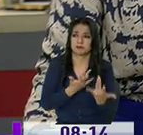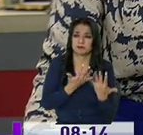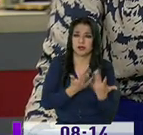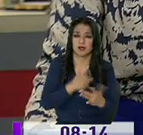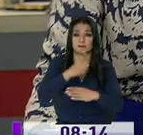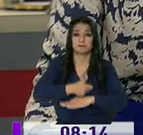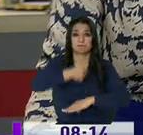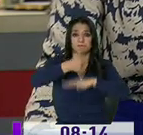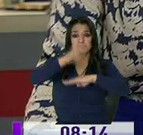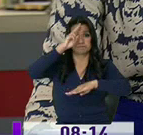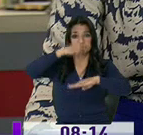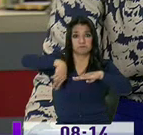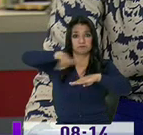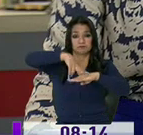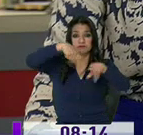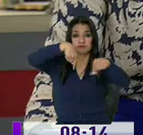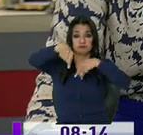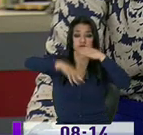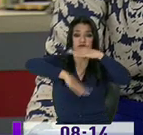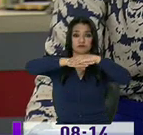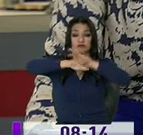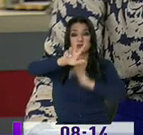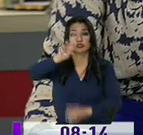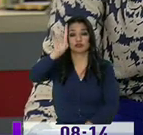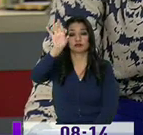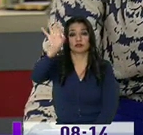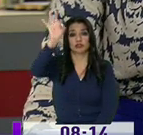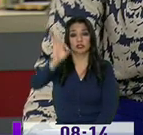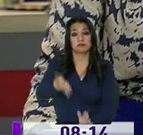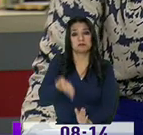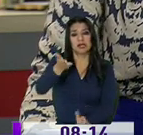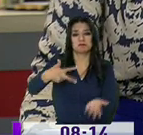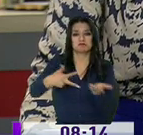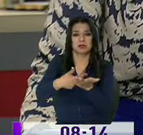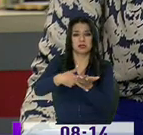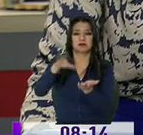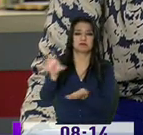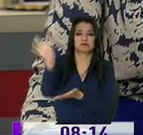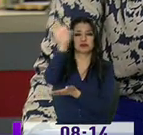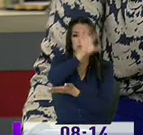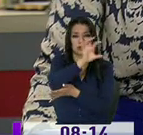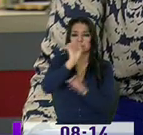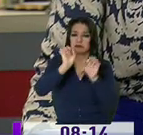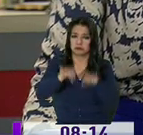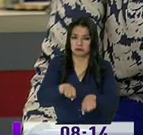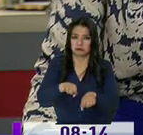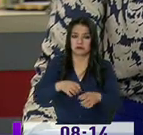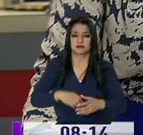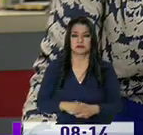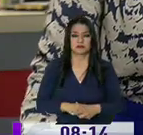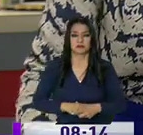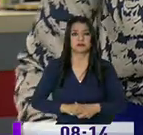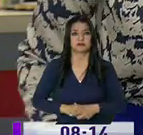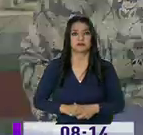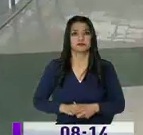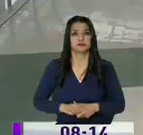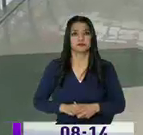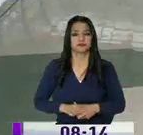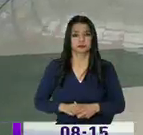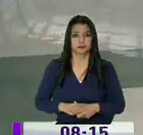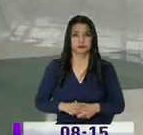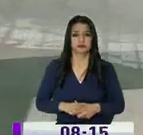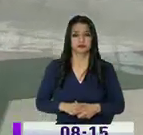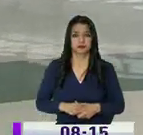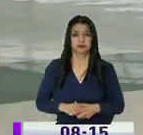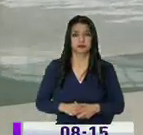de Tránsito fijó techo de 32% para el incremento de pasajes interprovinciales e intraprovinciales.